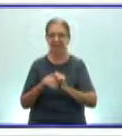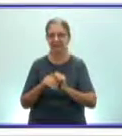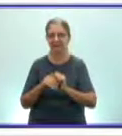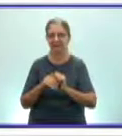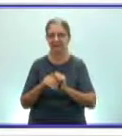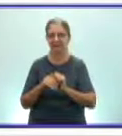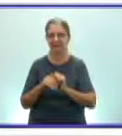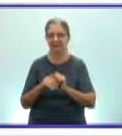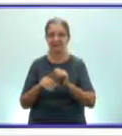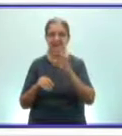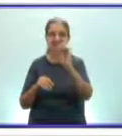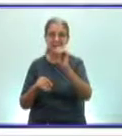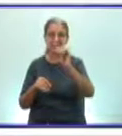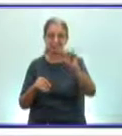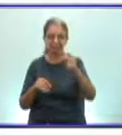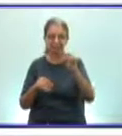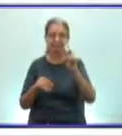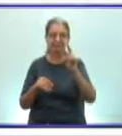es